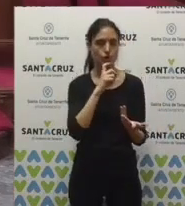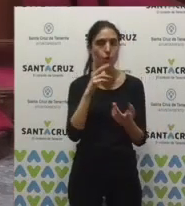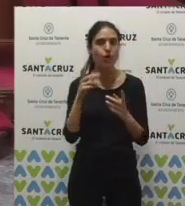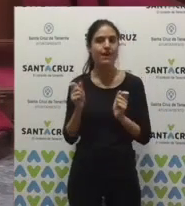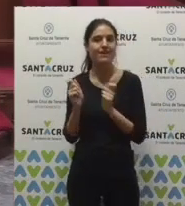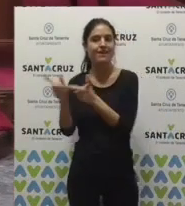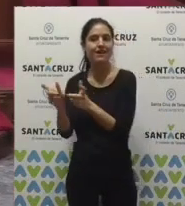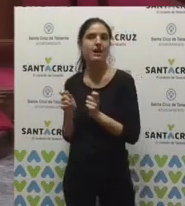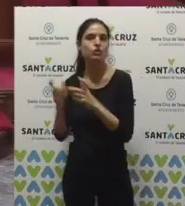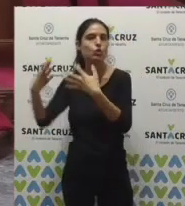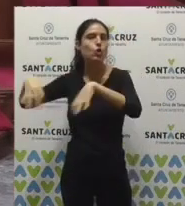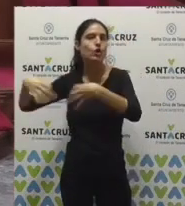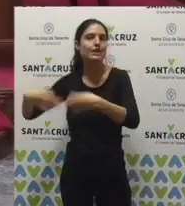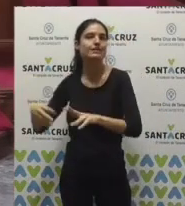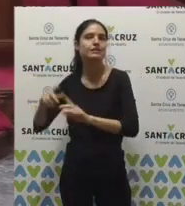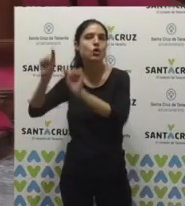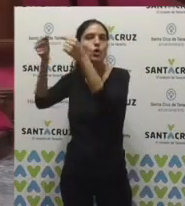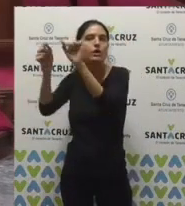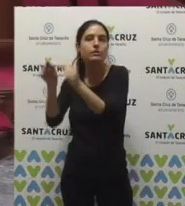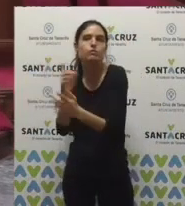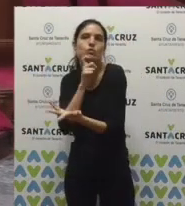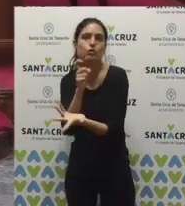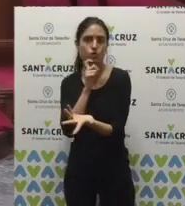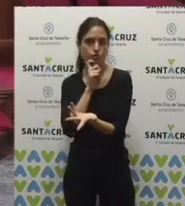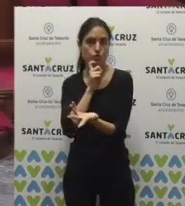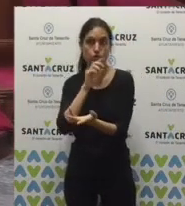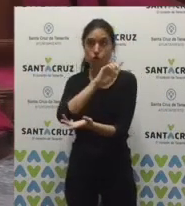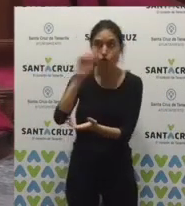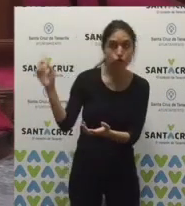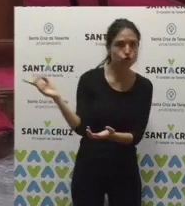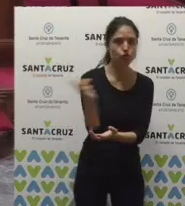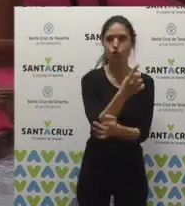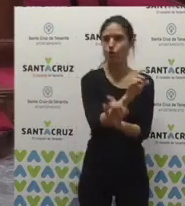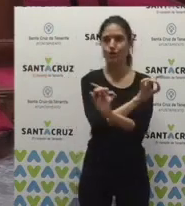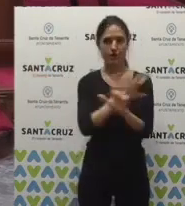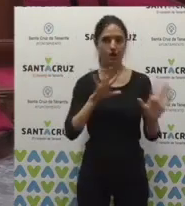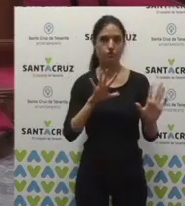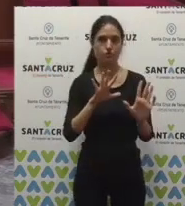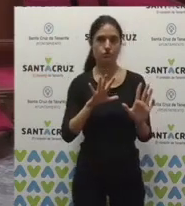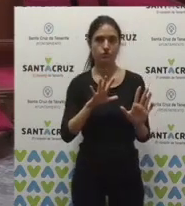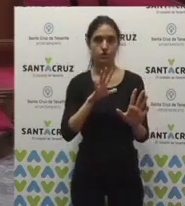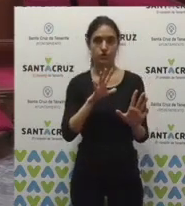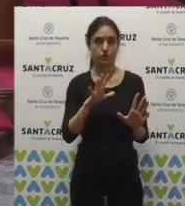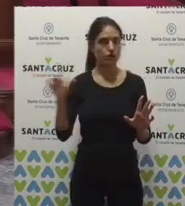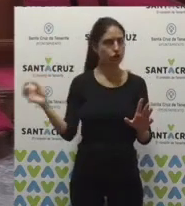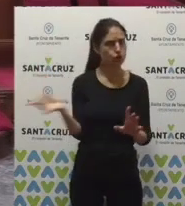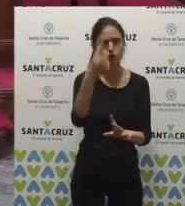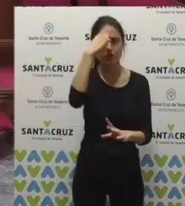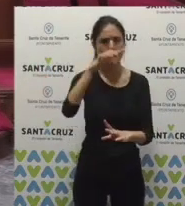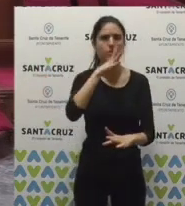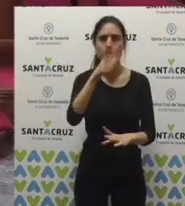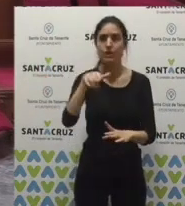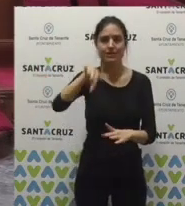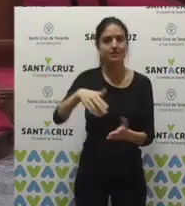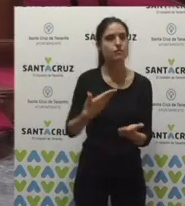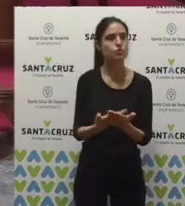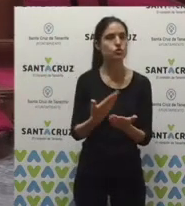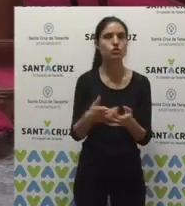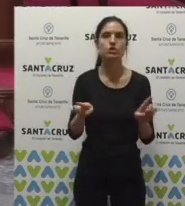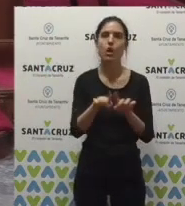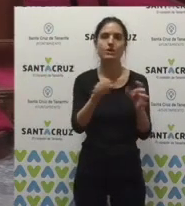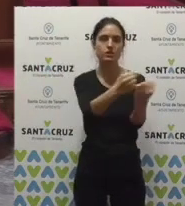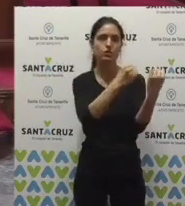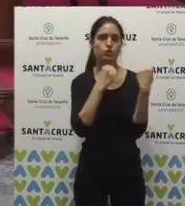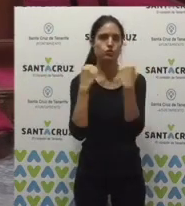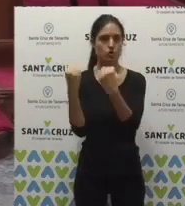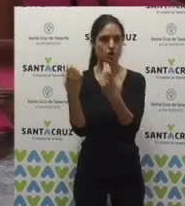corriente lo tenemos todo muy claro y todos estamos de acuerdo porque todos hemos traído esa emoción como institucional podemos estar hablando de una